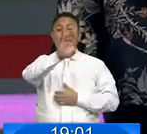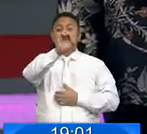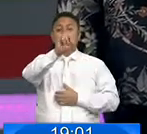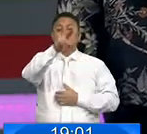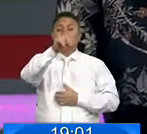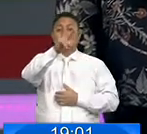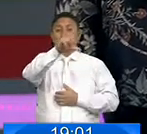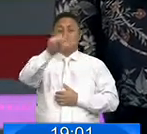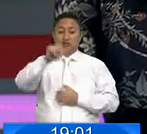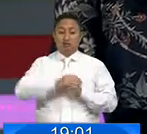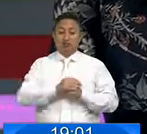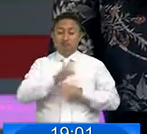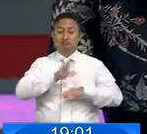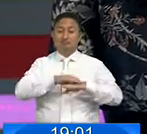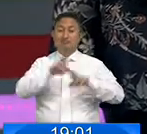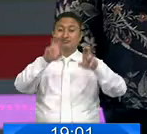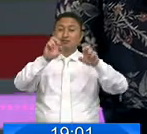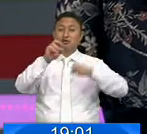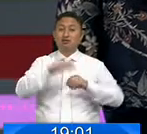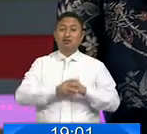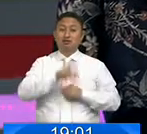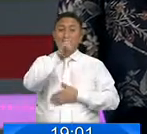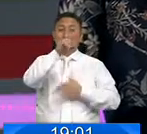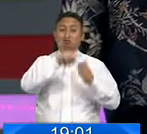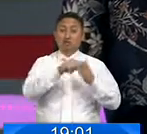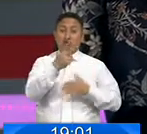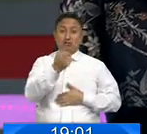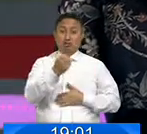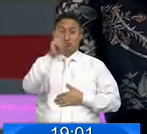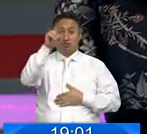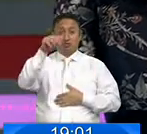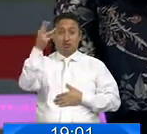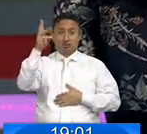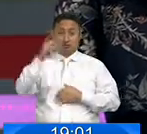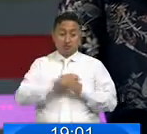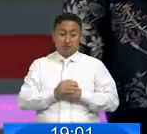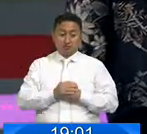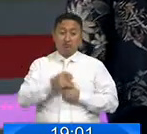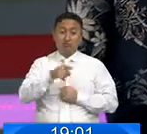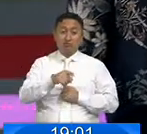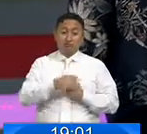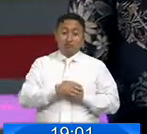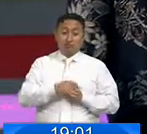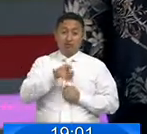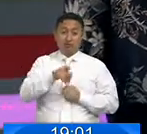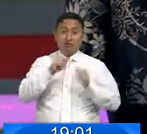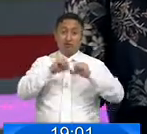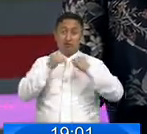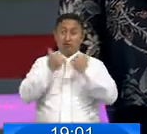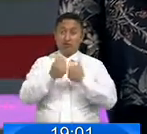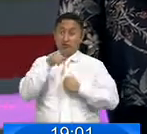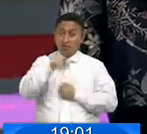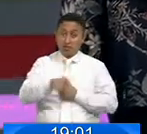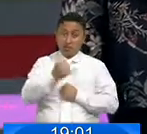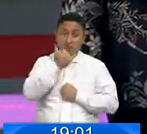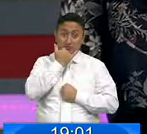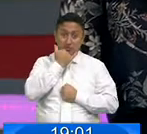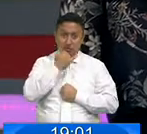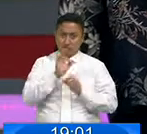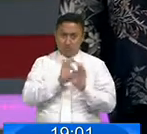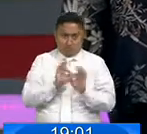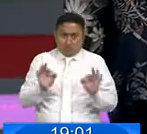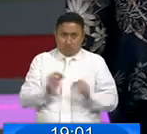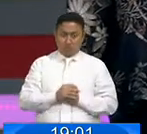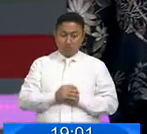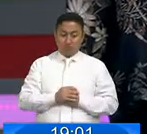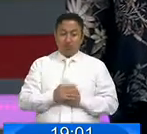el caso de sobornos 2012-2016, argumentando que el presunto delito no se ejecutó cuando era legisladora.